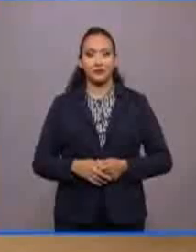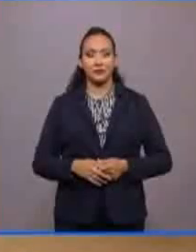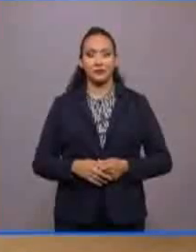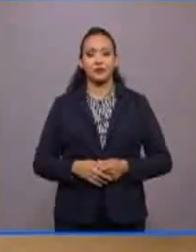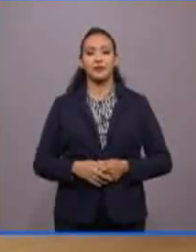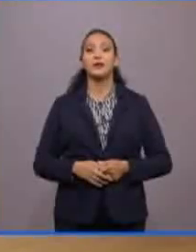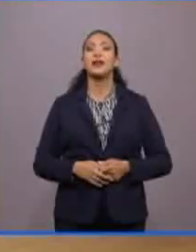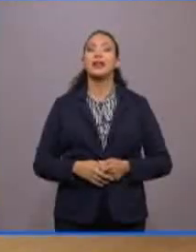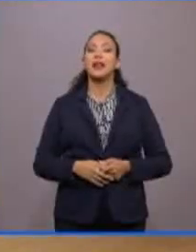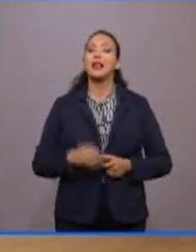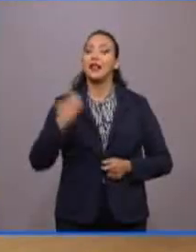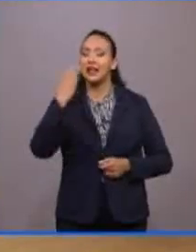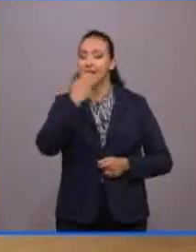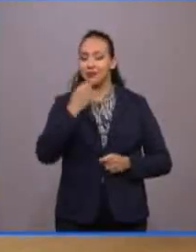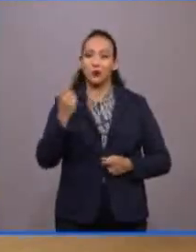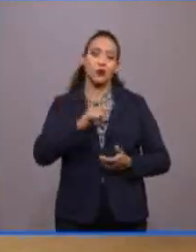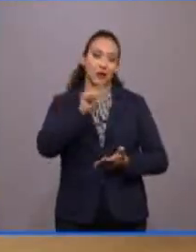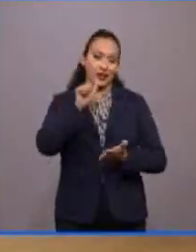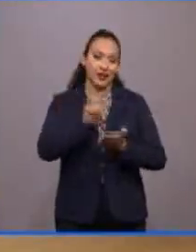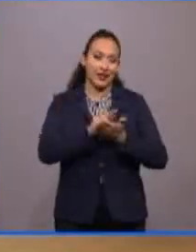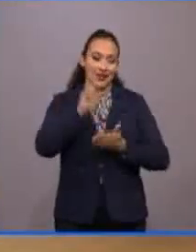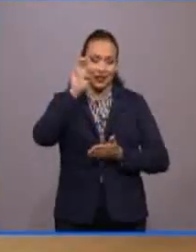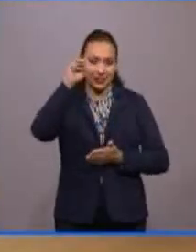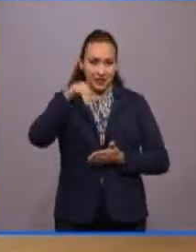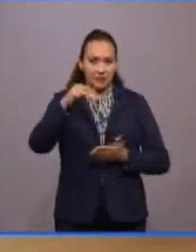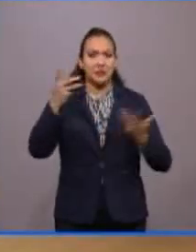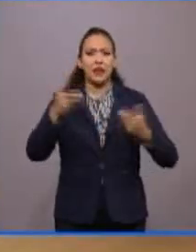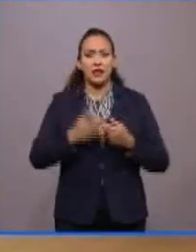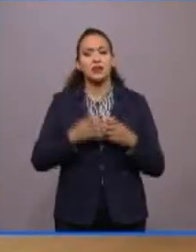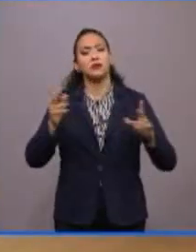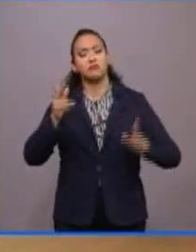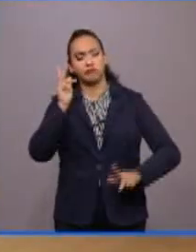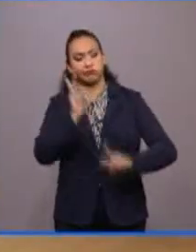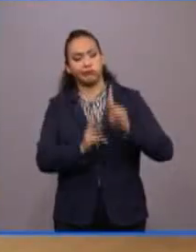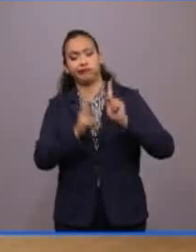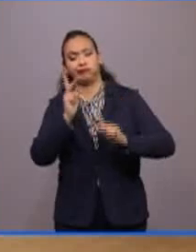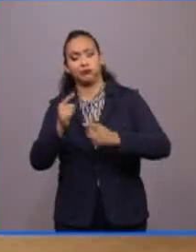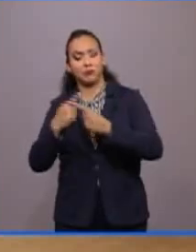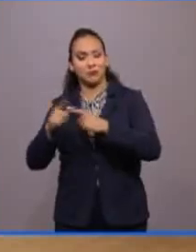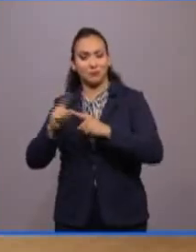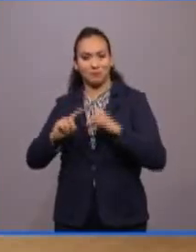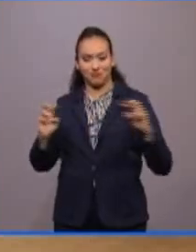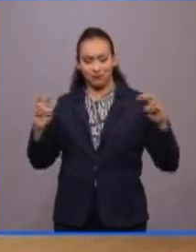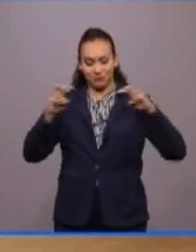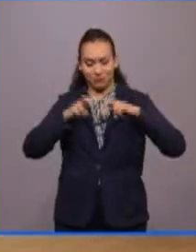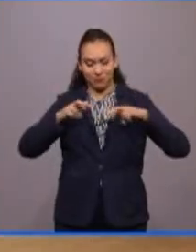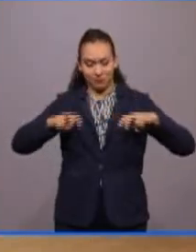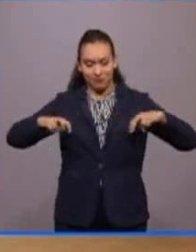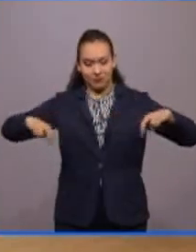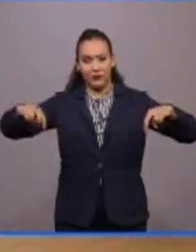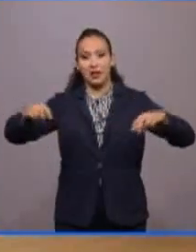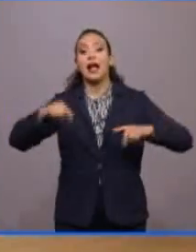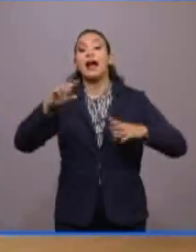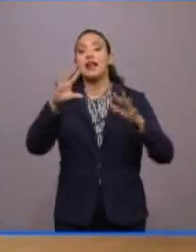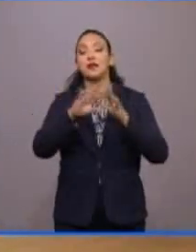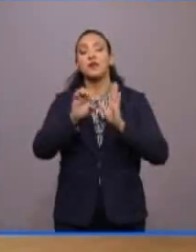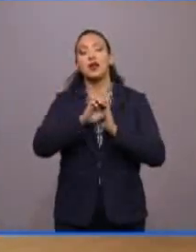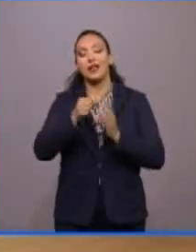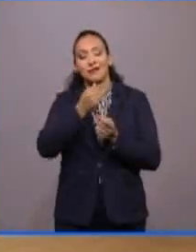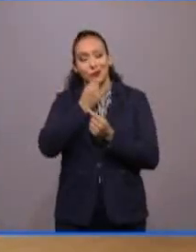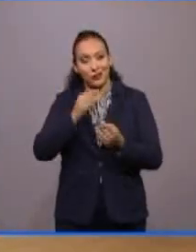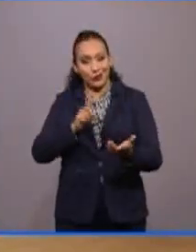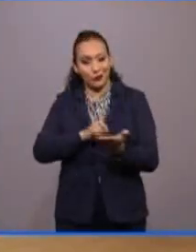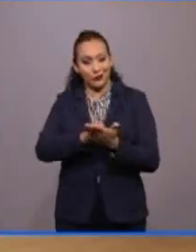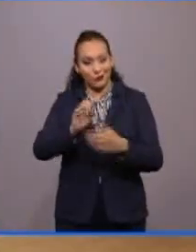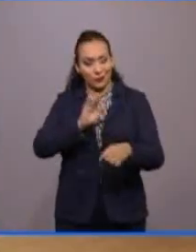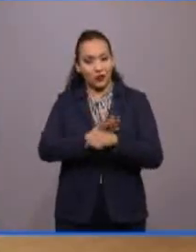Y la Facultad de Derecho de la UNAM llevó a cabo una serie de conversatorios que en esta ocasión abordó el tema de la protección de las infancias cuando